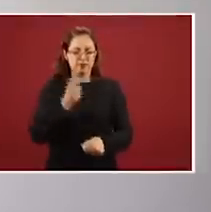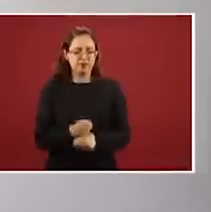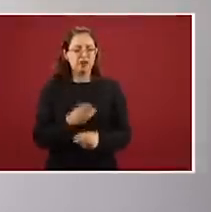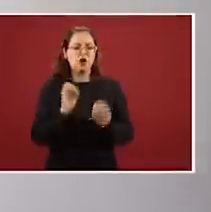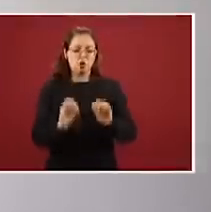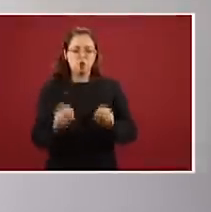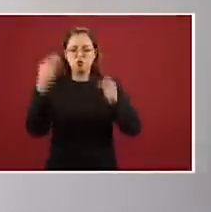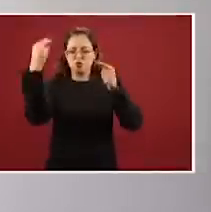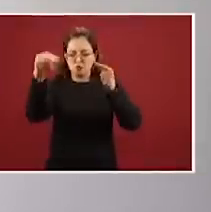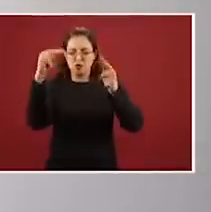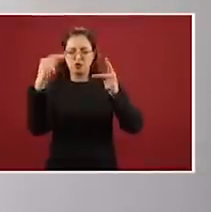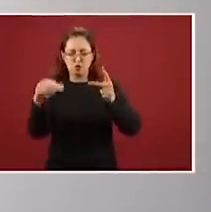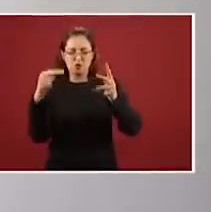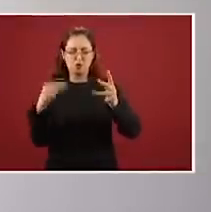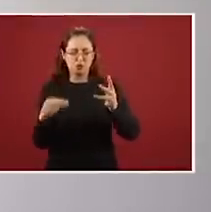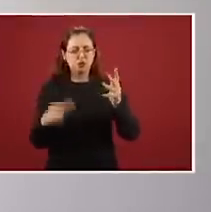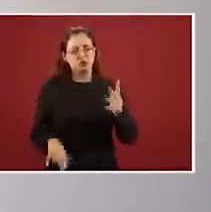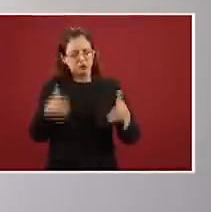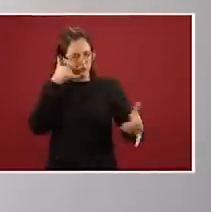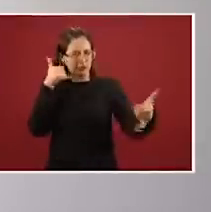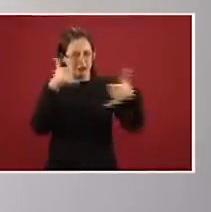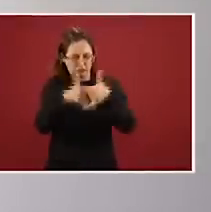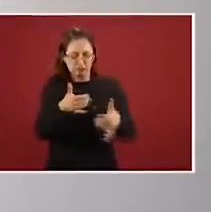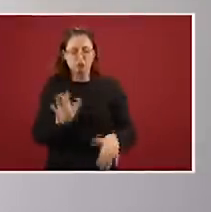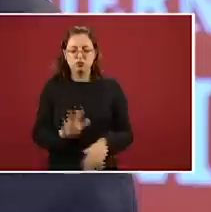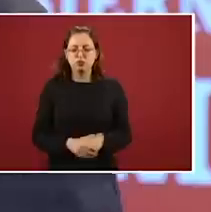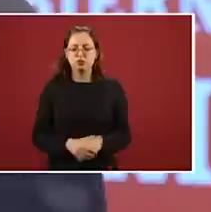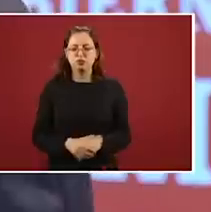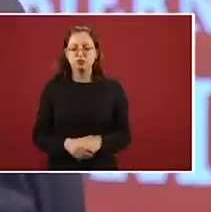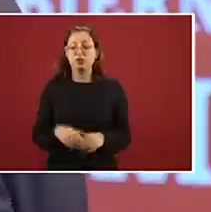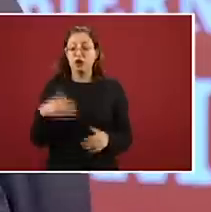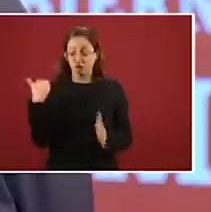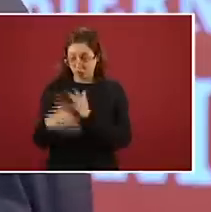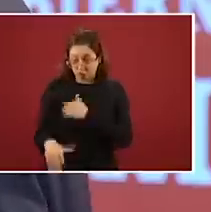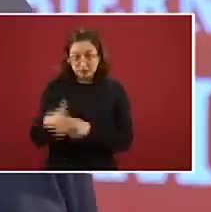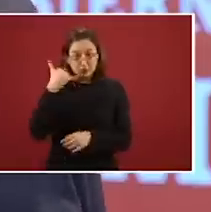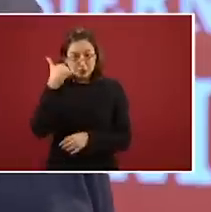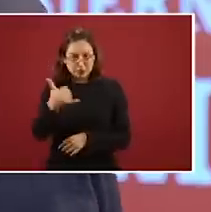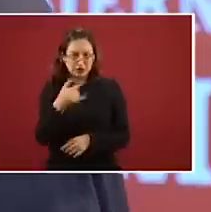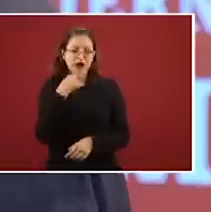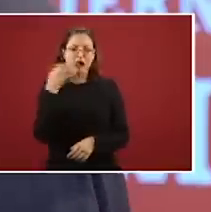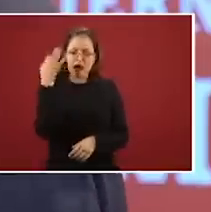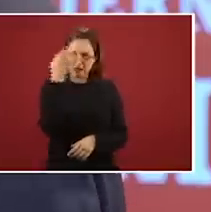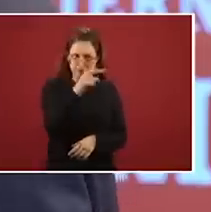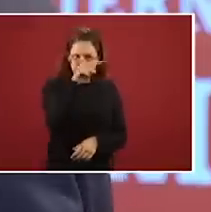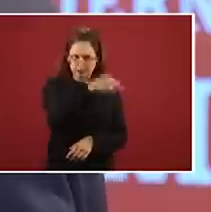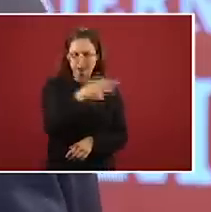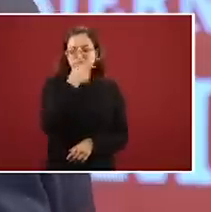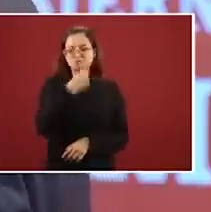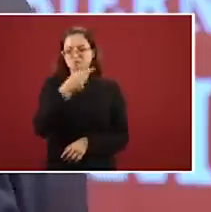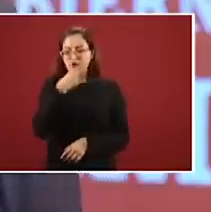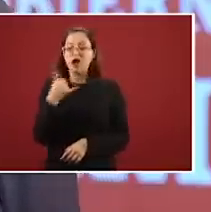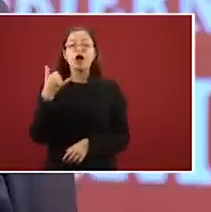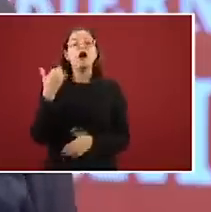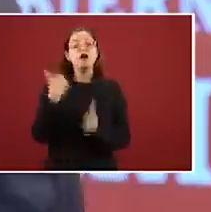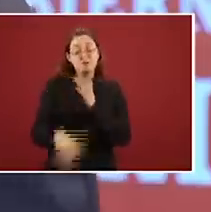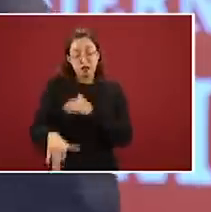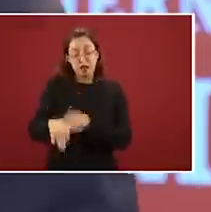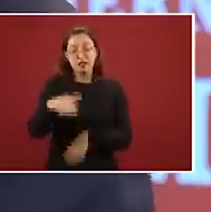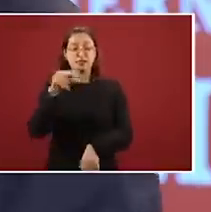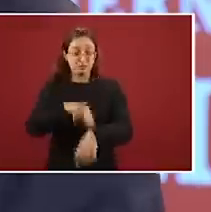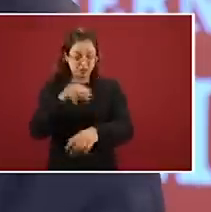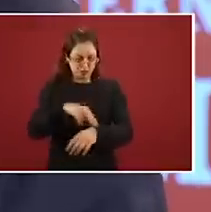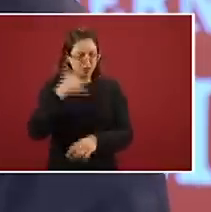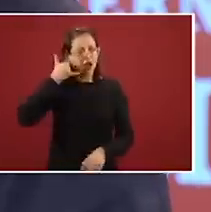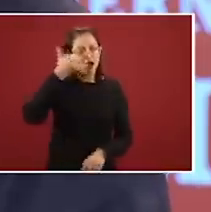nombres, sus teléfonos y todo eso. Falta medicina, aquí estés. Falta médico,